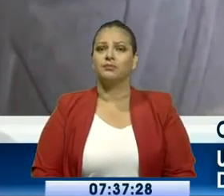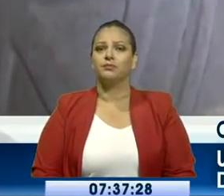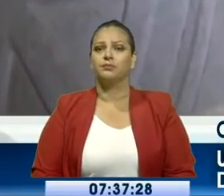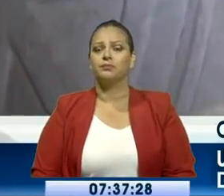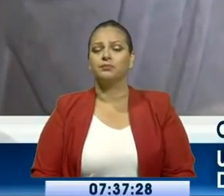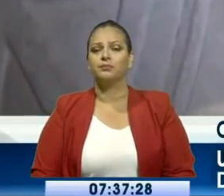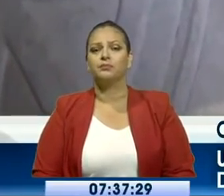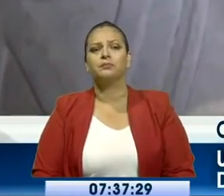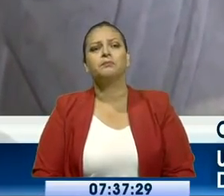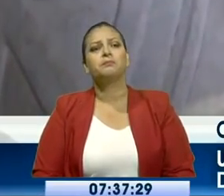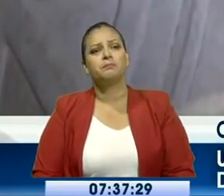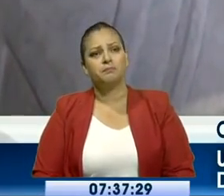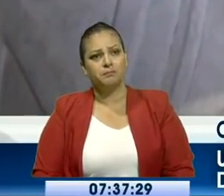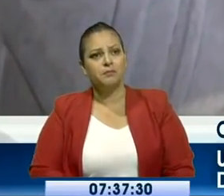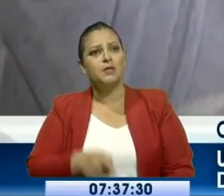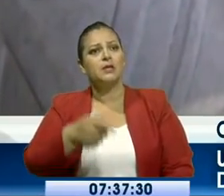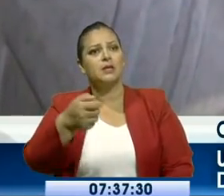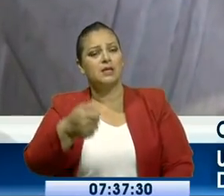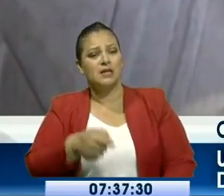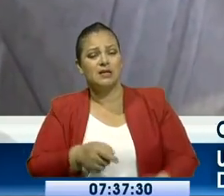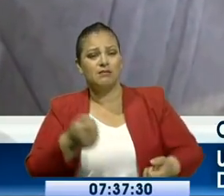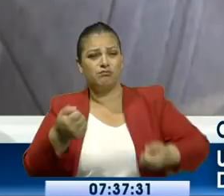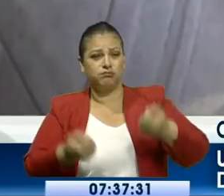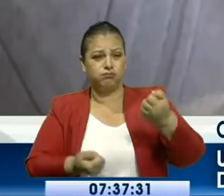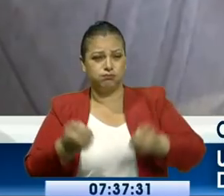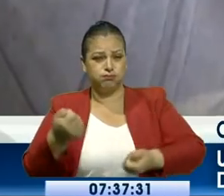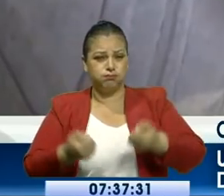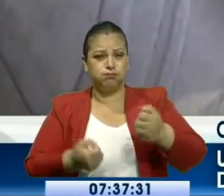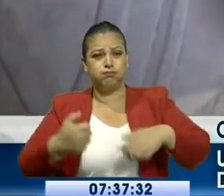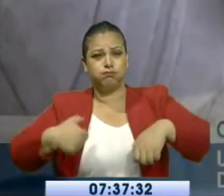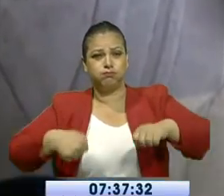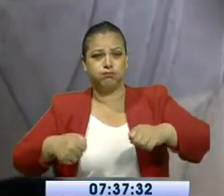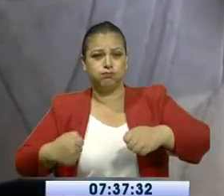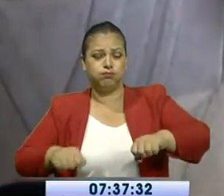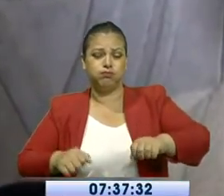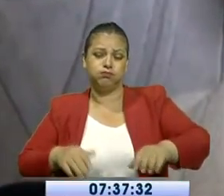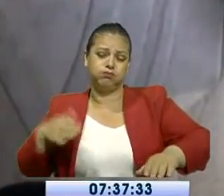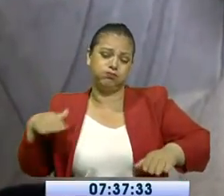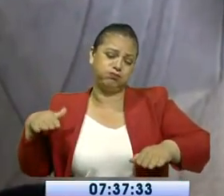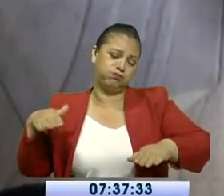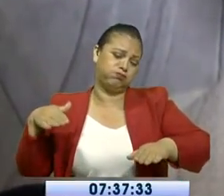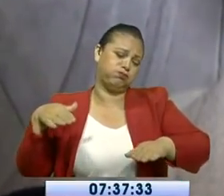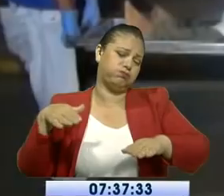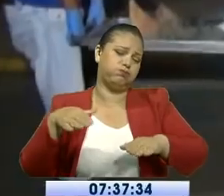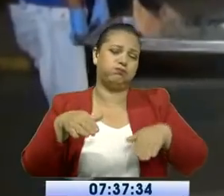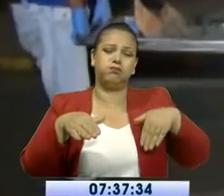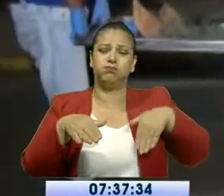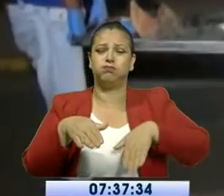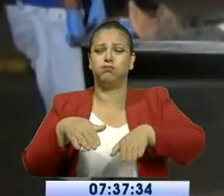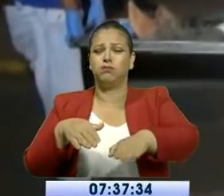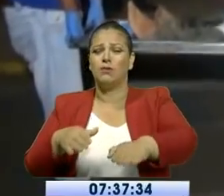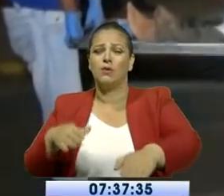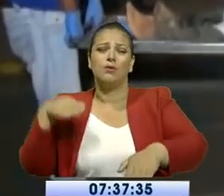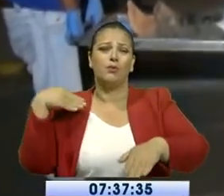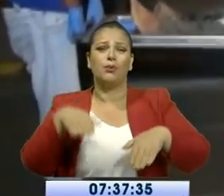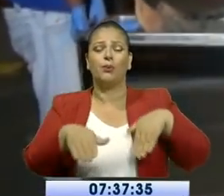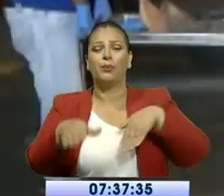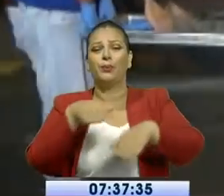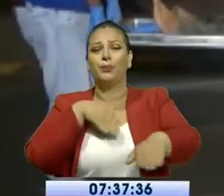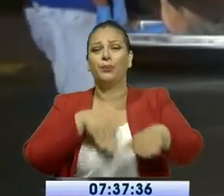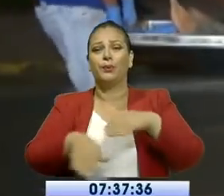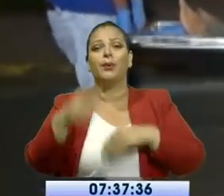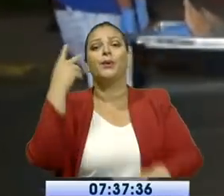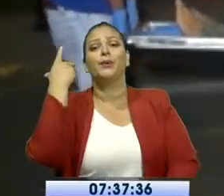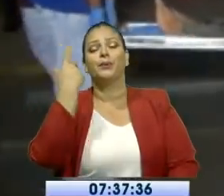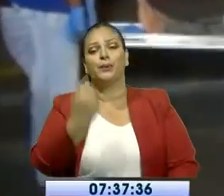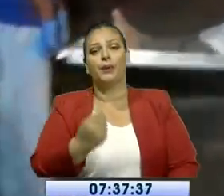10, 15 metros, lo que hace es simplemente escoger y pitar. Pitar y cruzar. Personal del CIAT levantó el